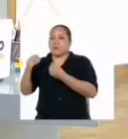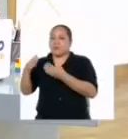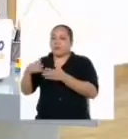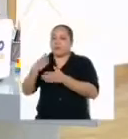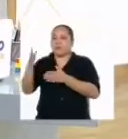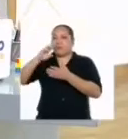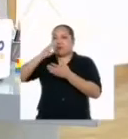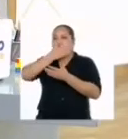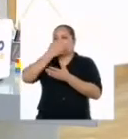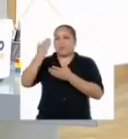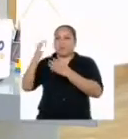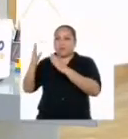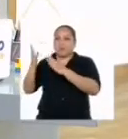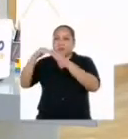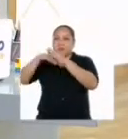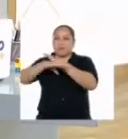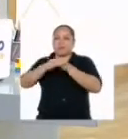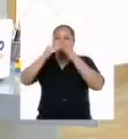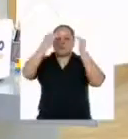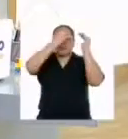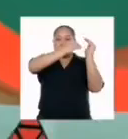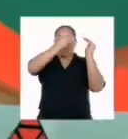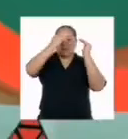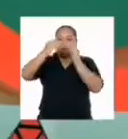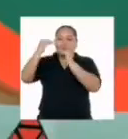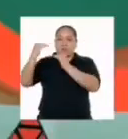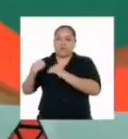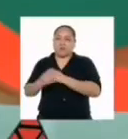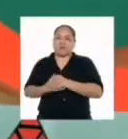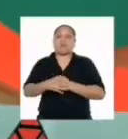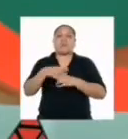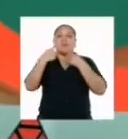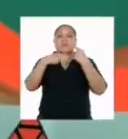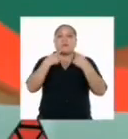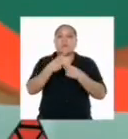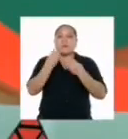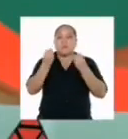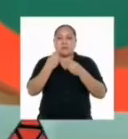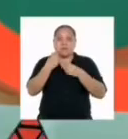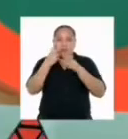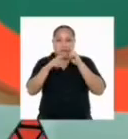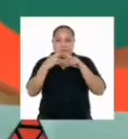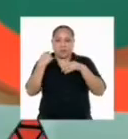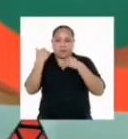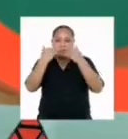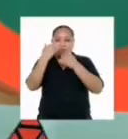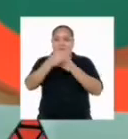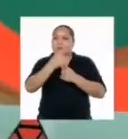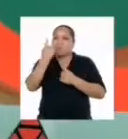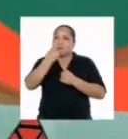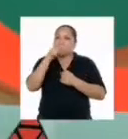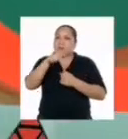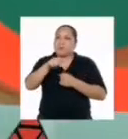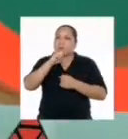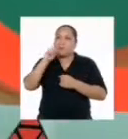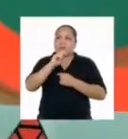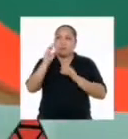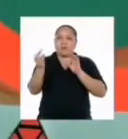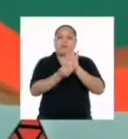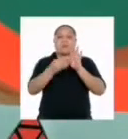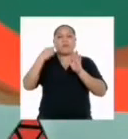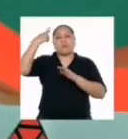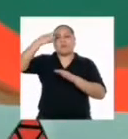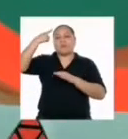Está ordenado según cómo fueron ocurriendo los hechos. Es verdad, pero no solo narra los hechos, sino que agrega